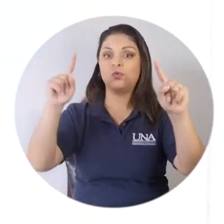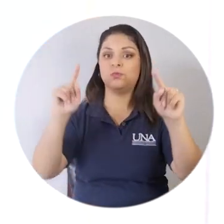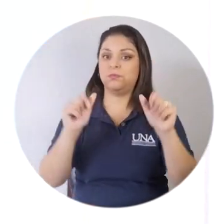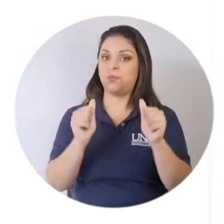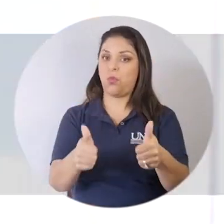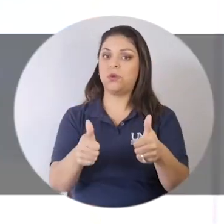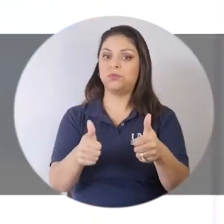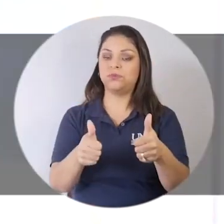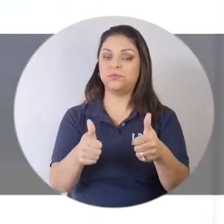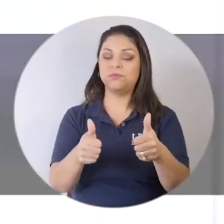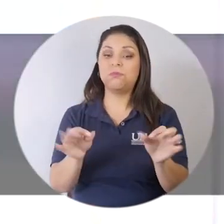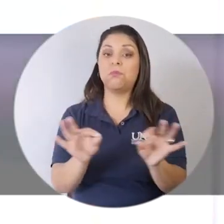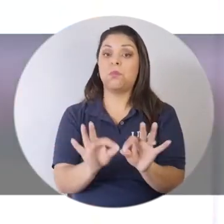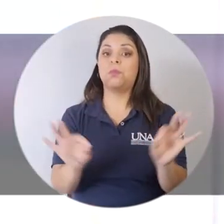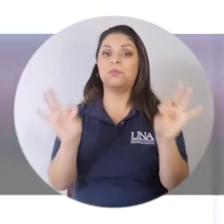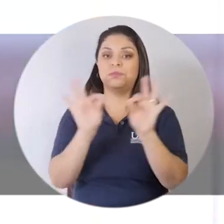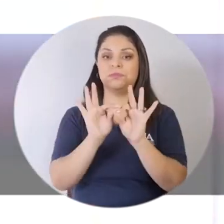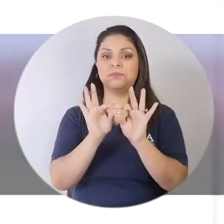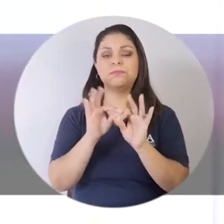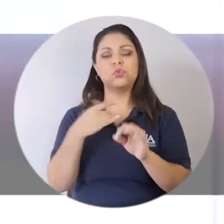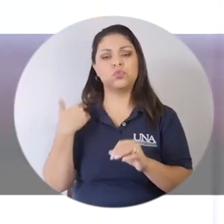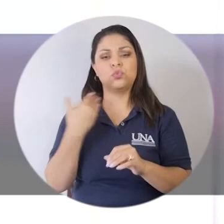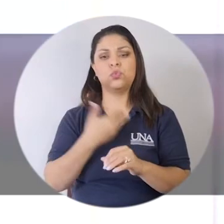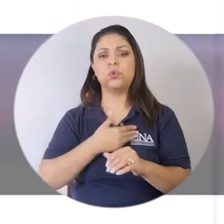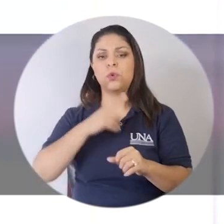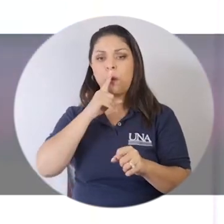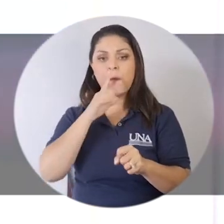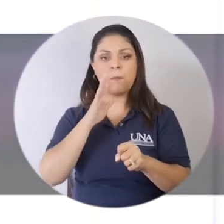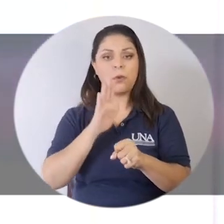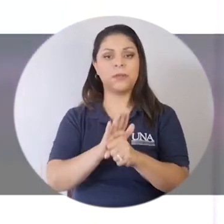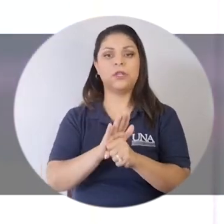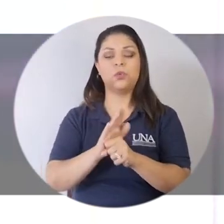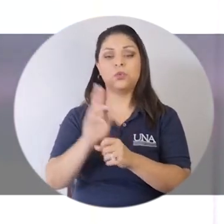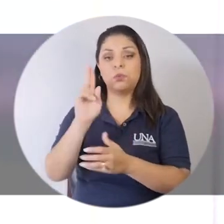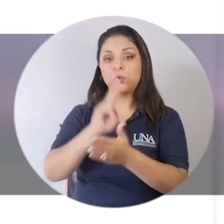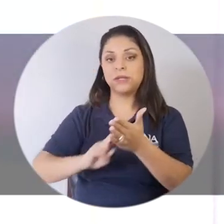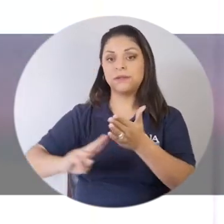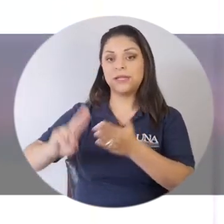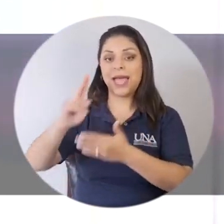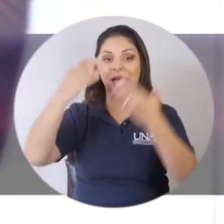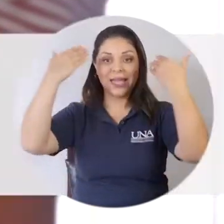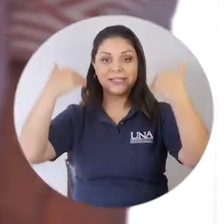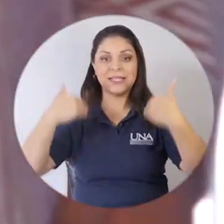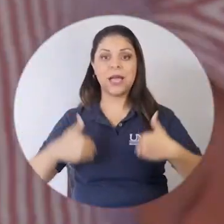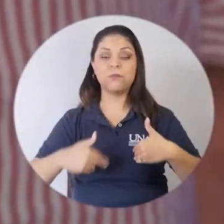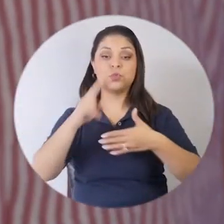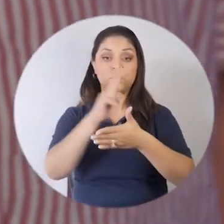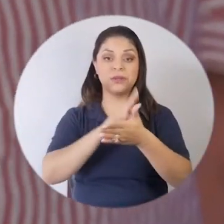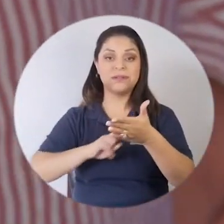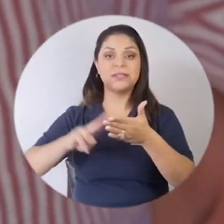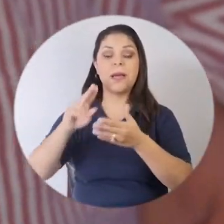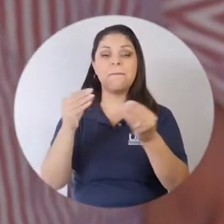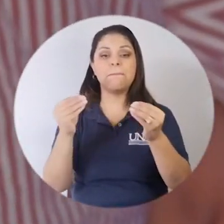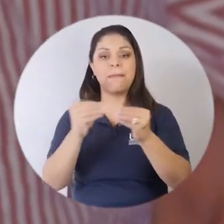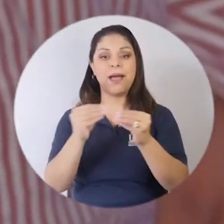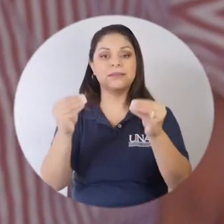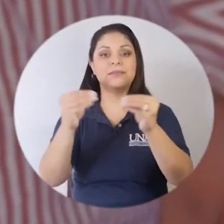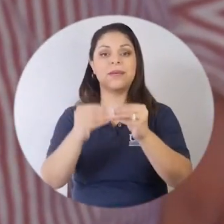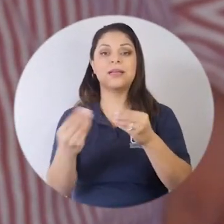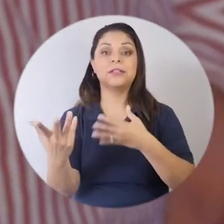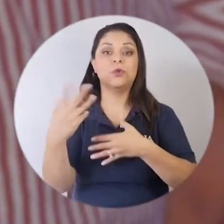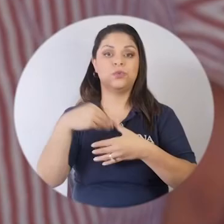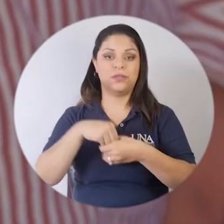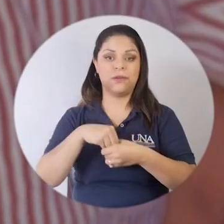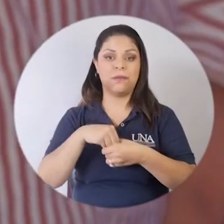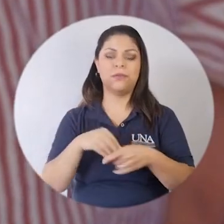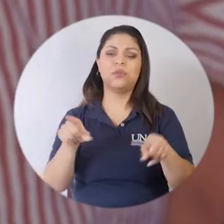muy importantes, estamos comprometidos como universidad a ser una universidad cada vez más inclusiva,